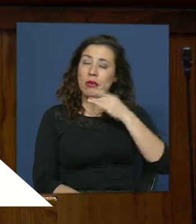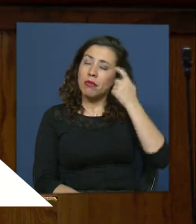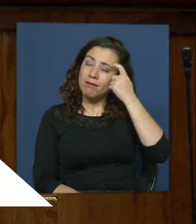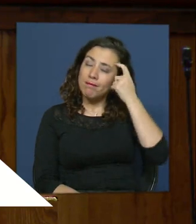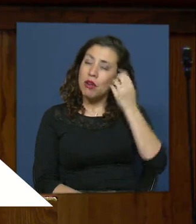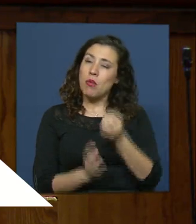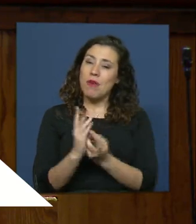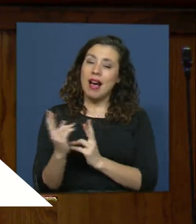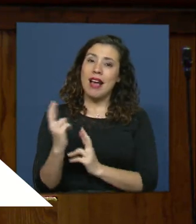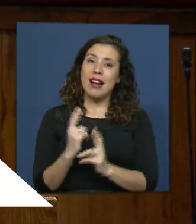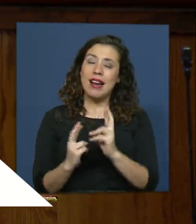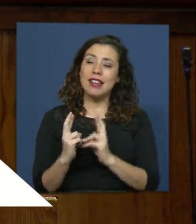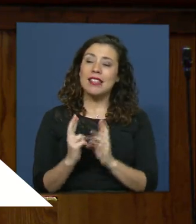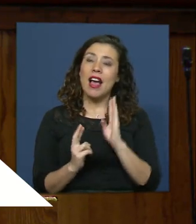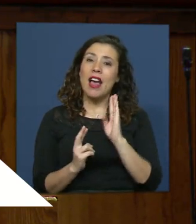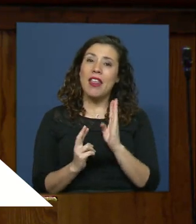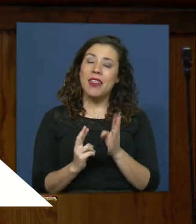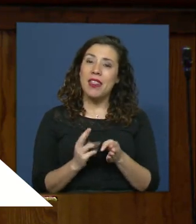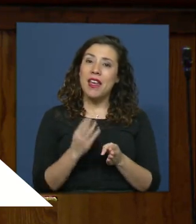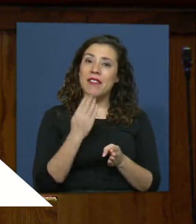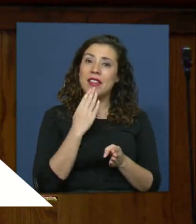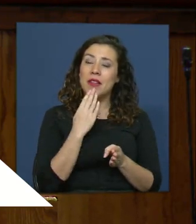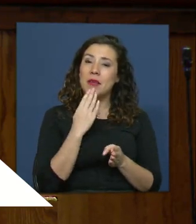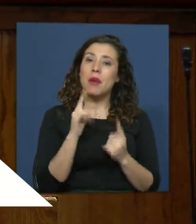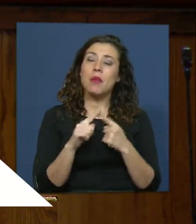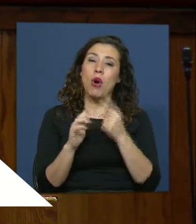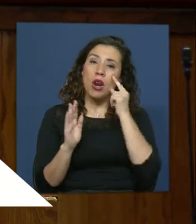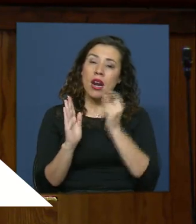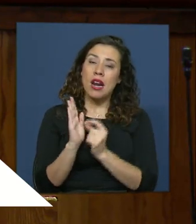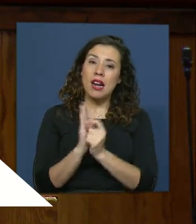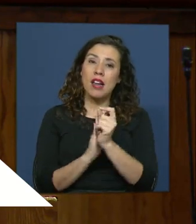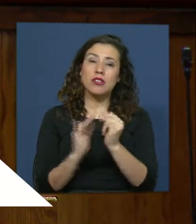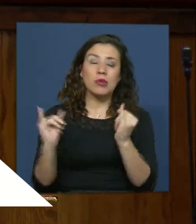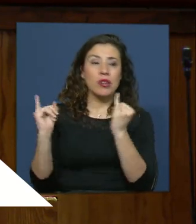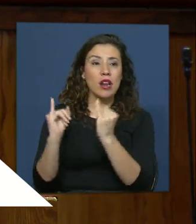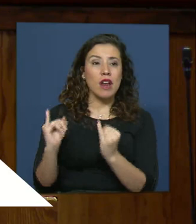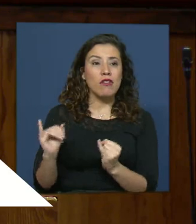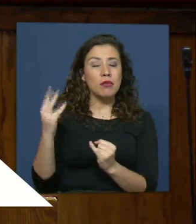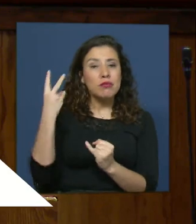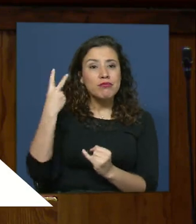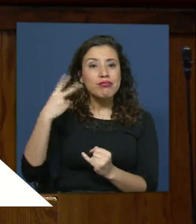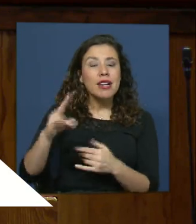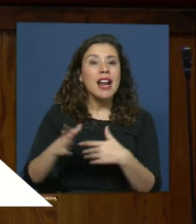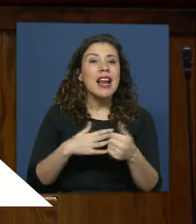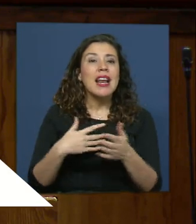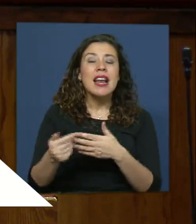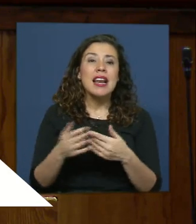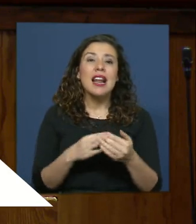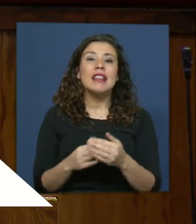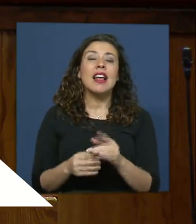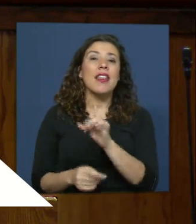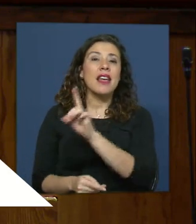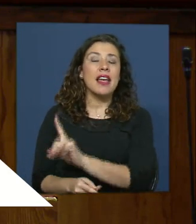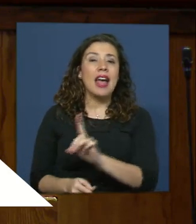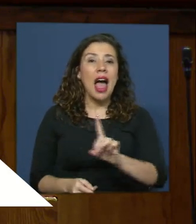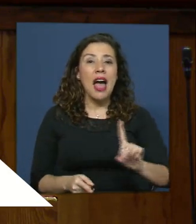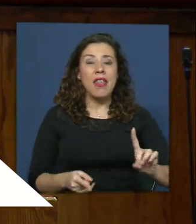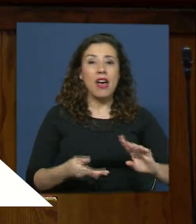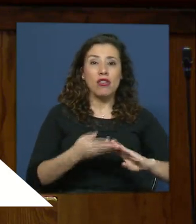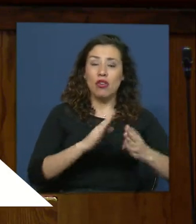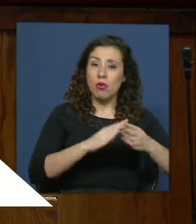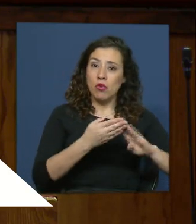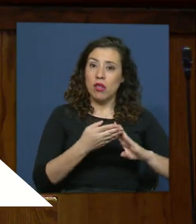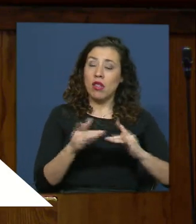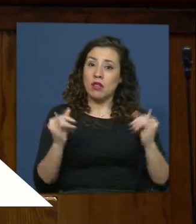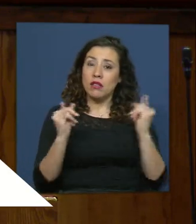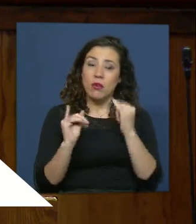nueva relación se debe sustentar también en el reconocimiento de las características propias y particulares de cada pueblo. De esta